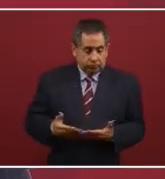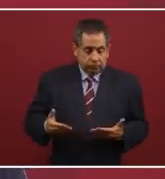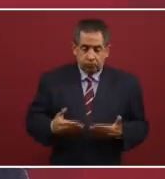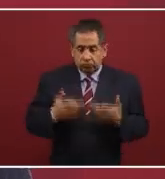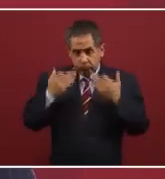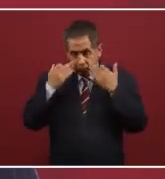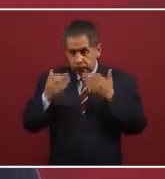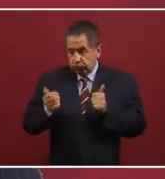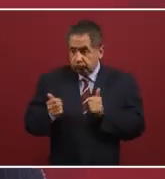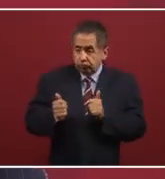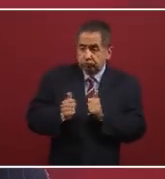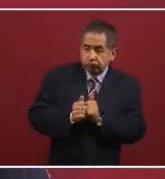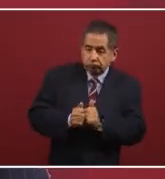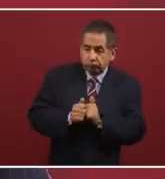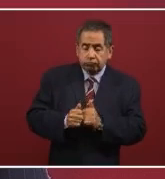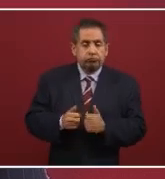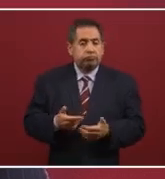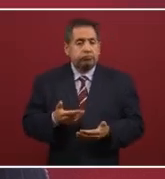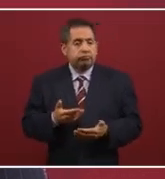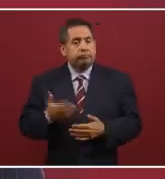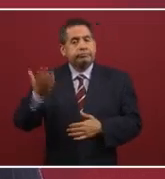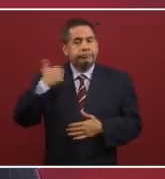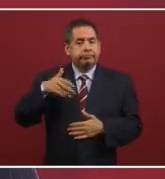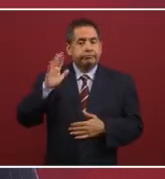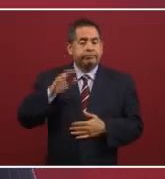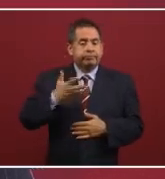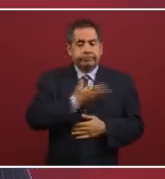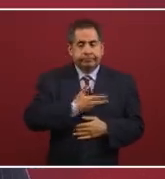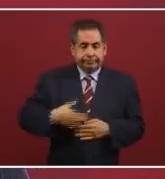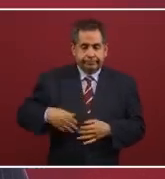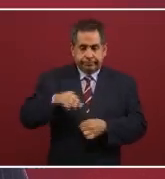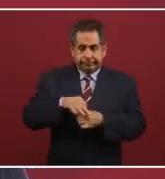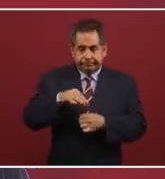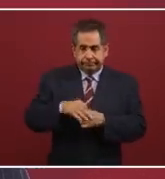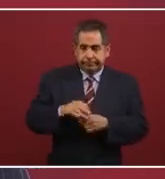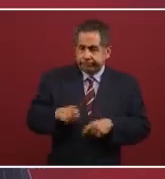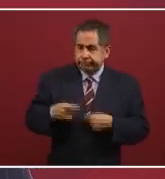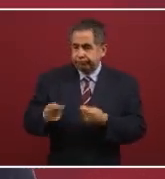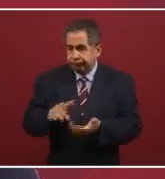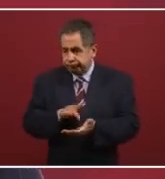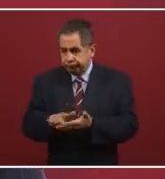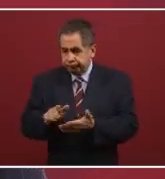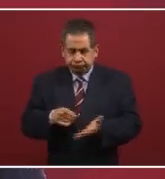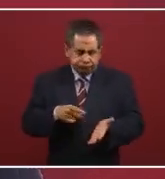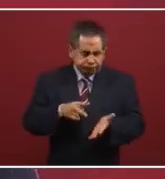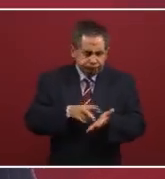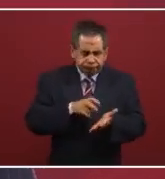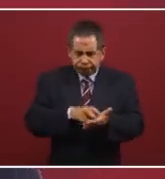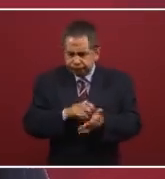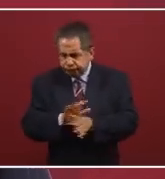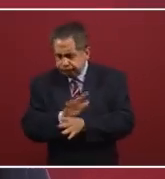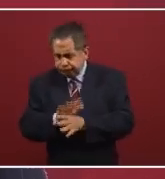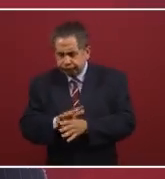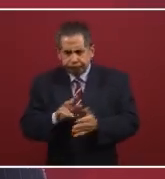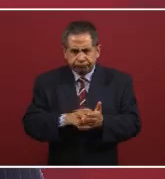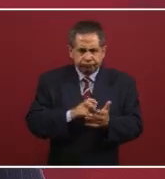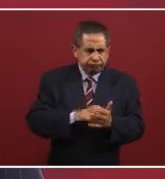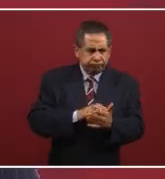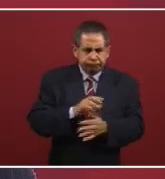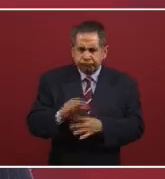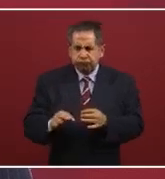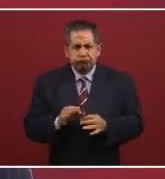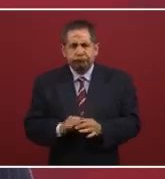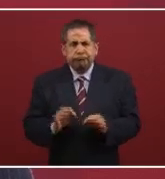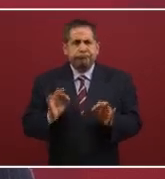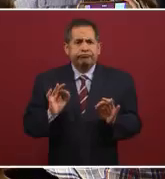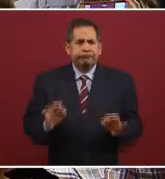el entonces presidente electo brindó todo su apoyo, corrigiendo lo que hubiera de ser corregido, y se corrigió en forma totalmente